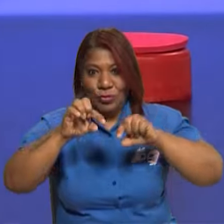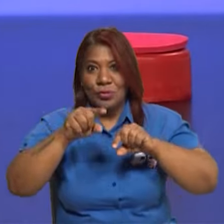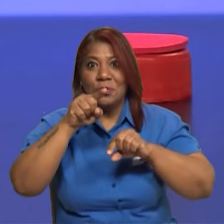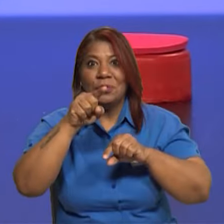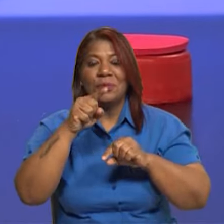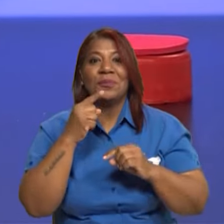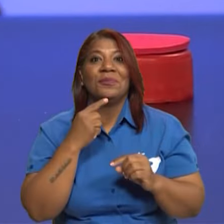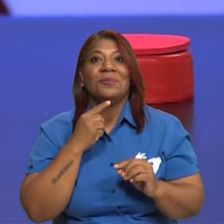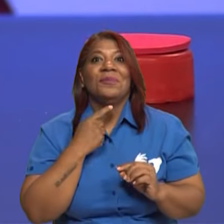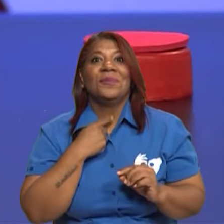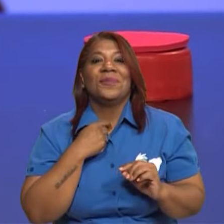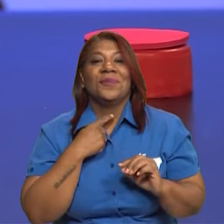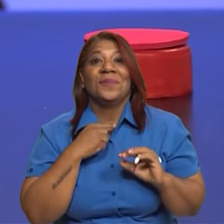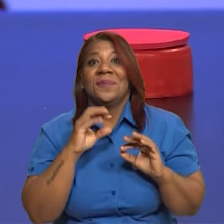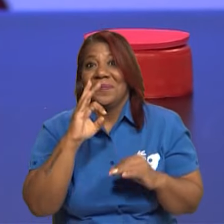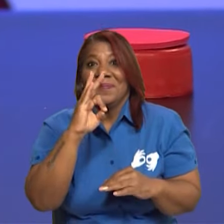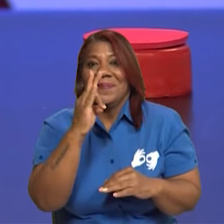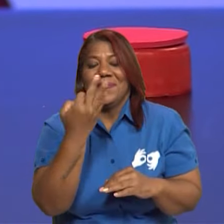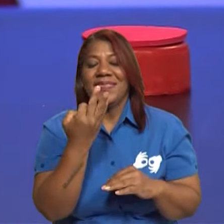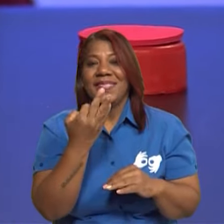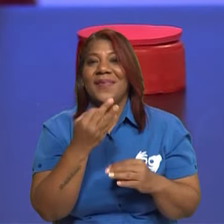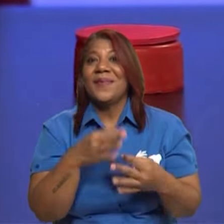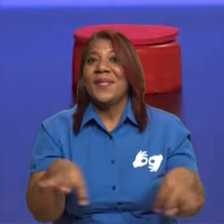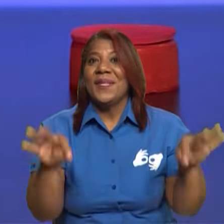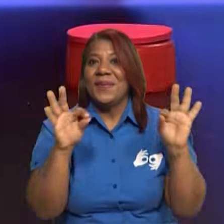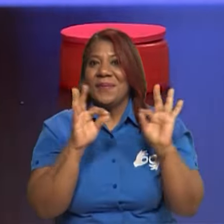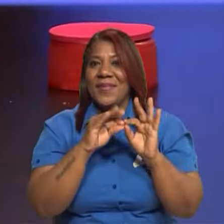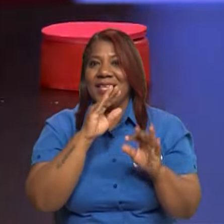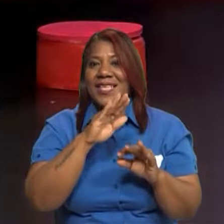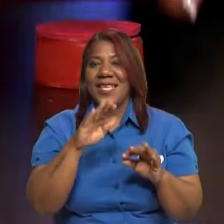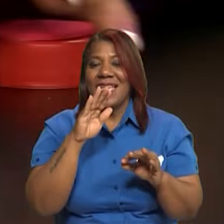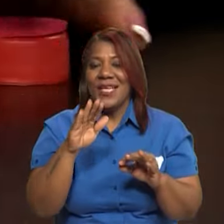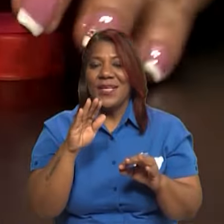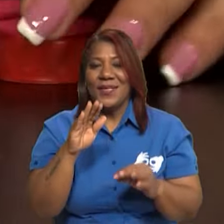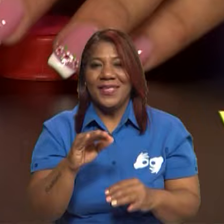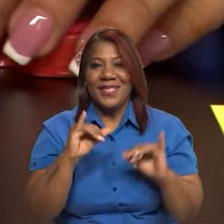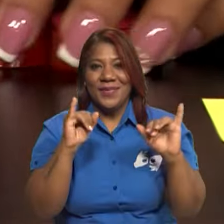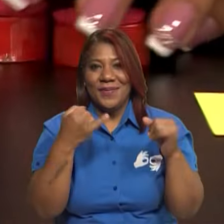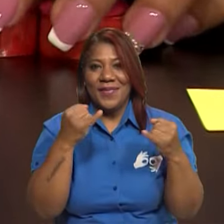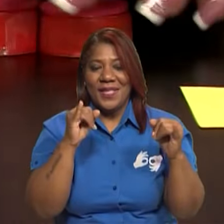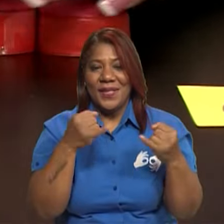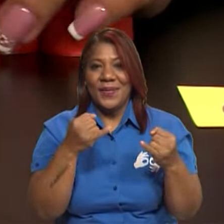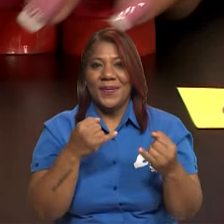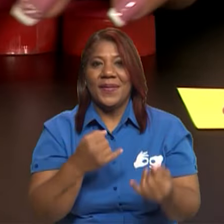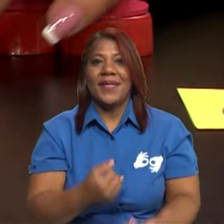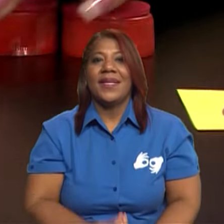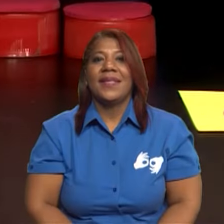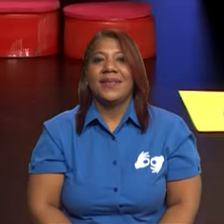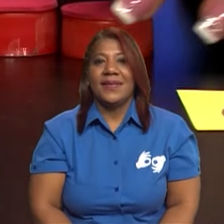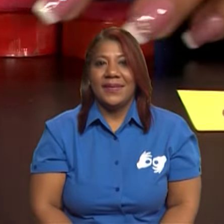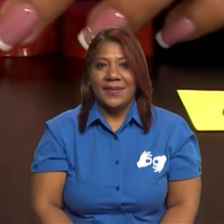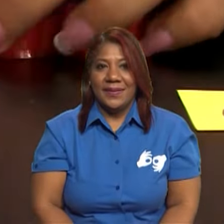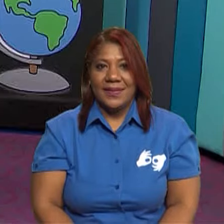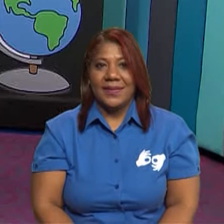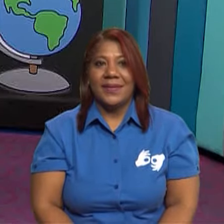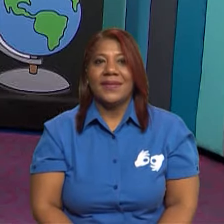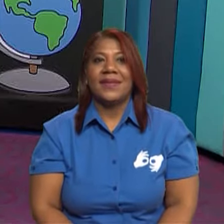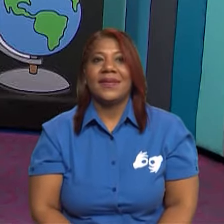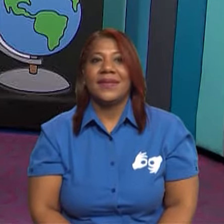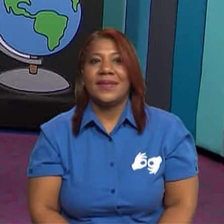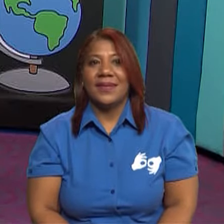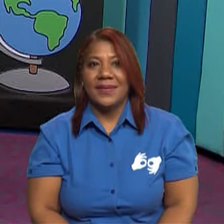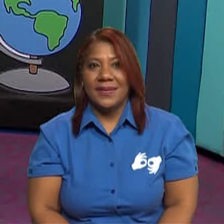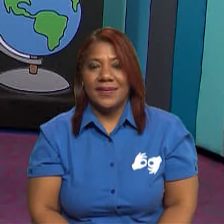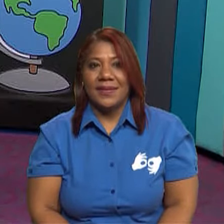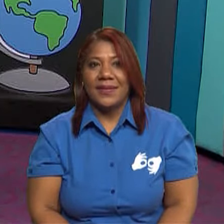les guste. Y la manera que se le haga mucho más fácil. Y con cualquier elemento para contar también. Exactamente. En este caso tenemos,